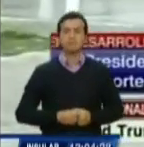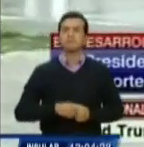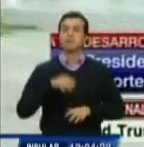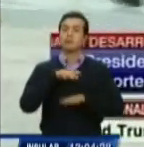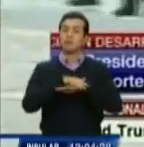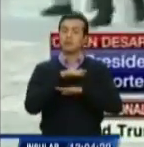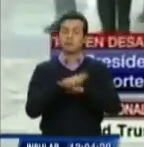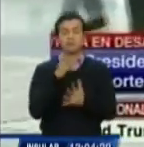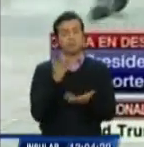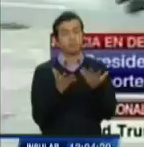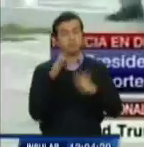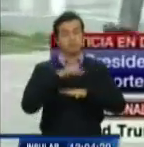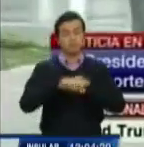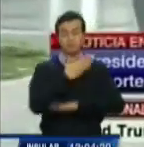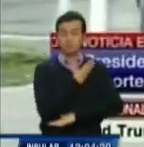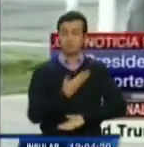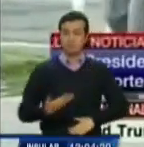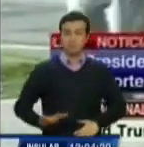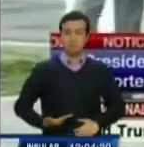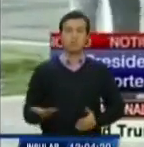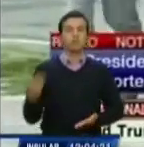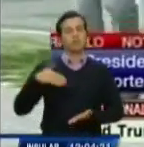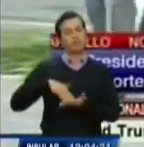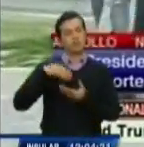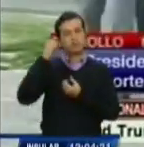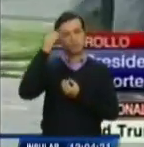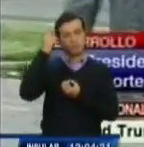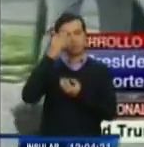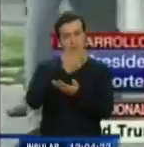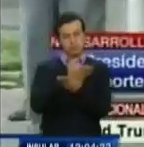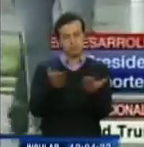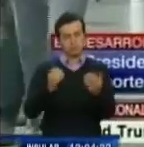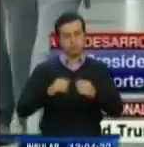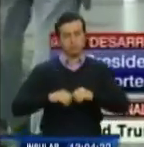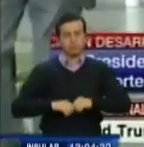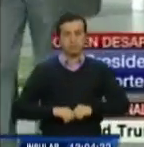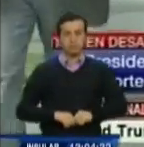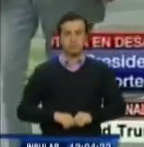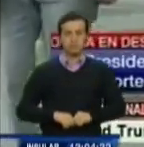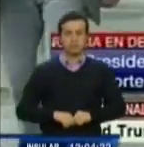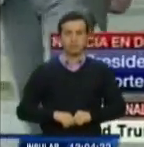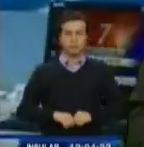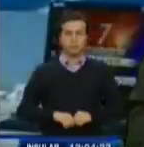la tarde la jefe de Estado dé un nuevo balance. Fanny Lara, Ecuador TV.